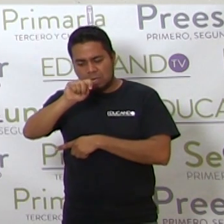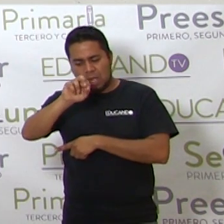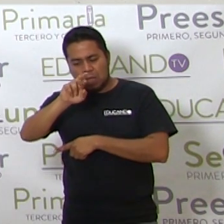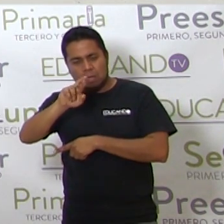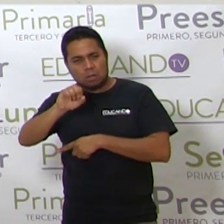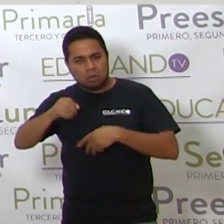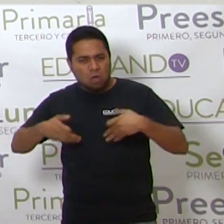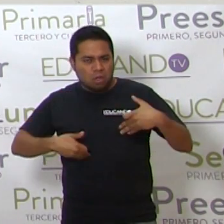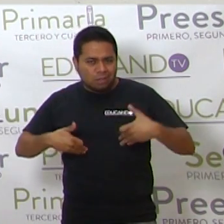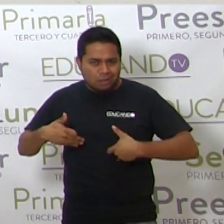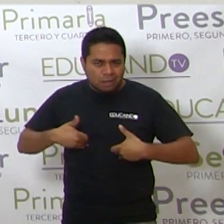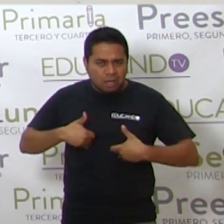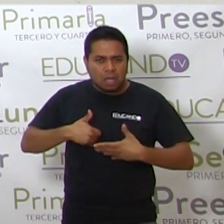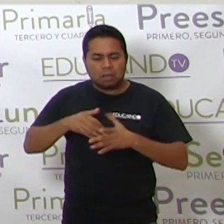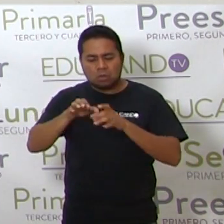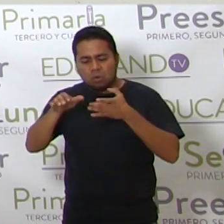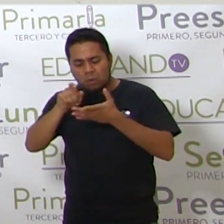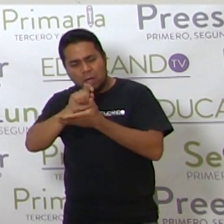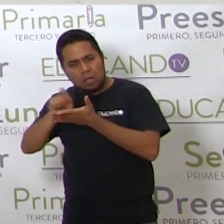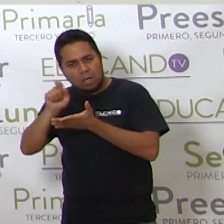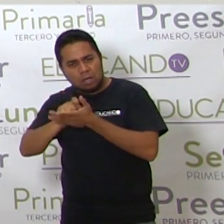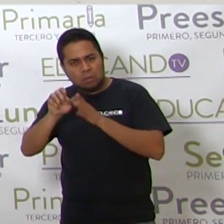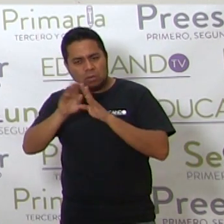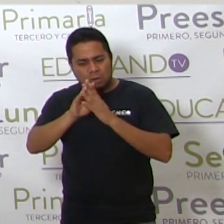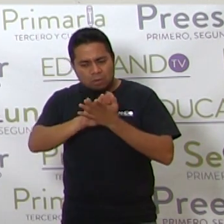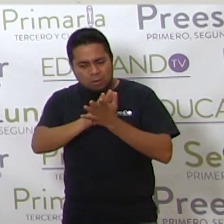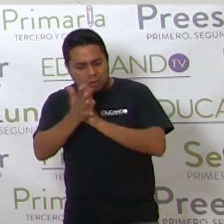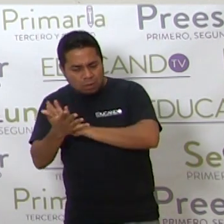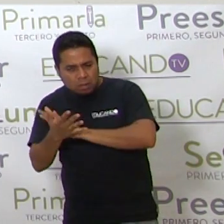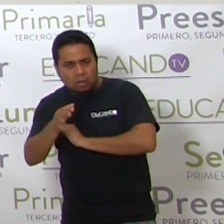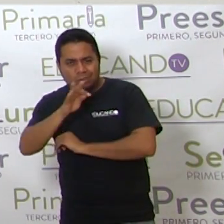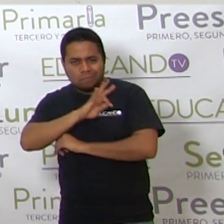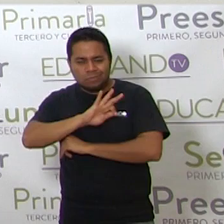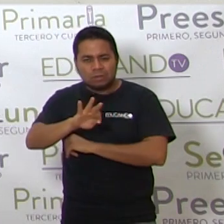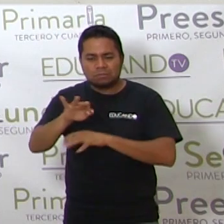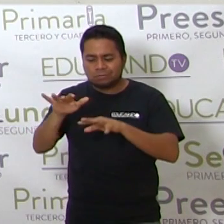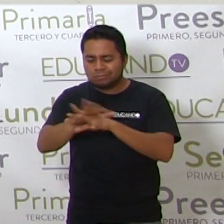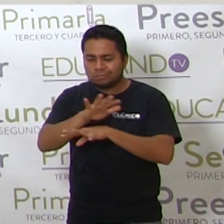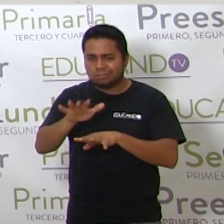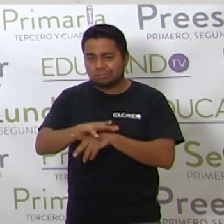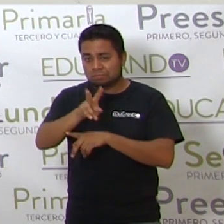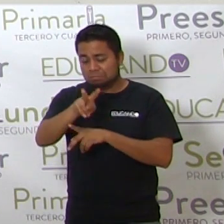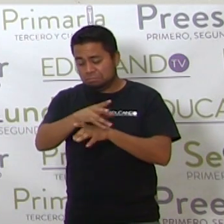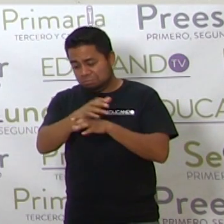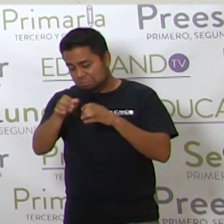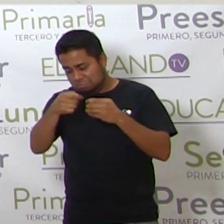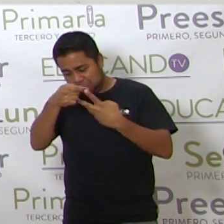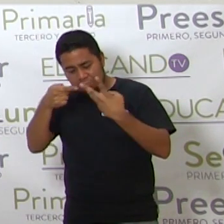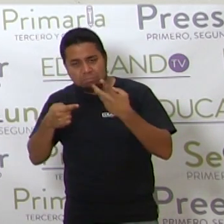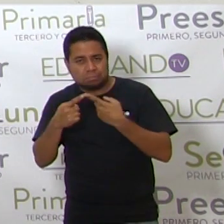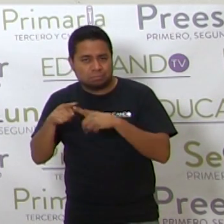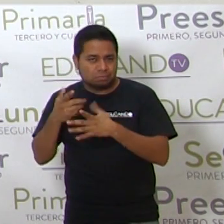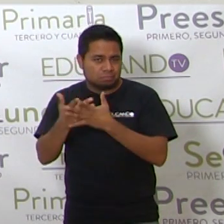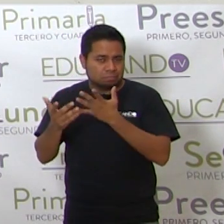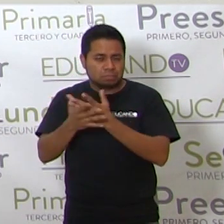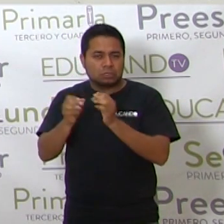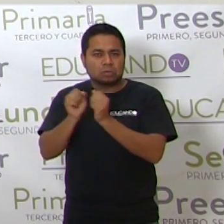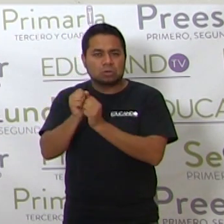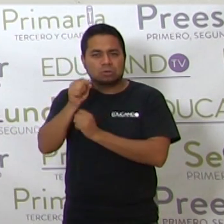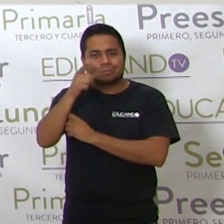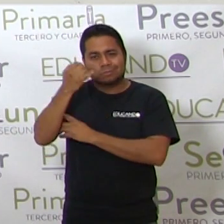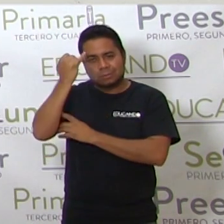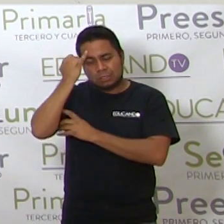cuento escrito un texto escrito cómo se pueden hacer muchísimas cosas a partir de lo que nuestra